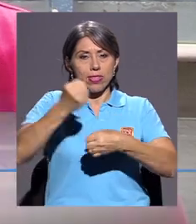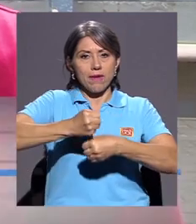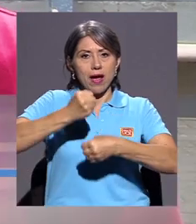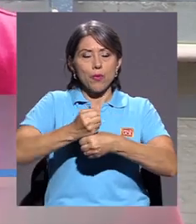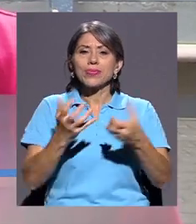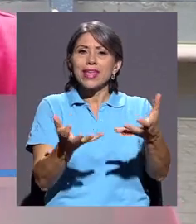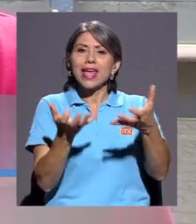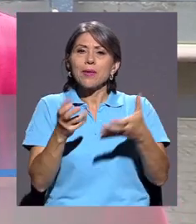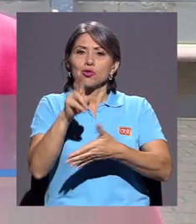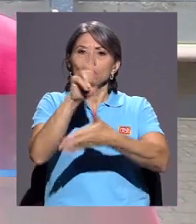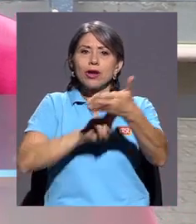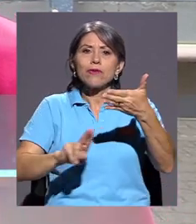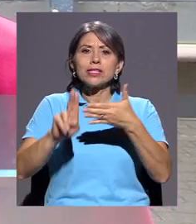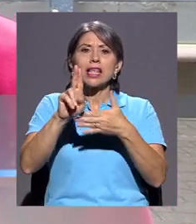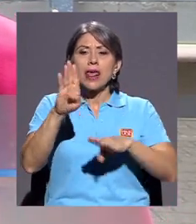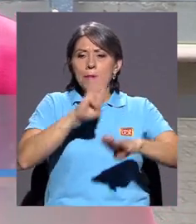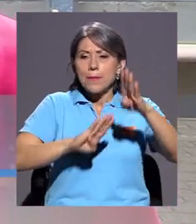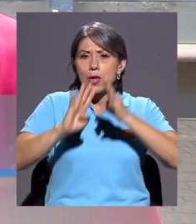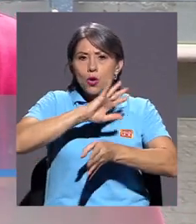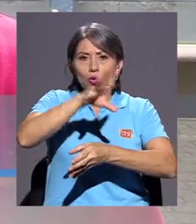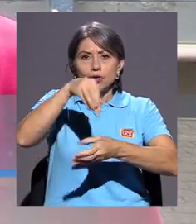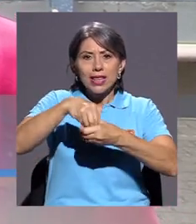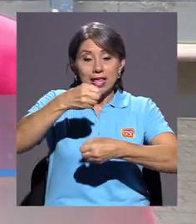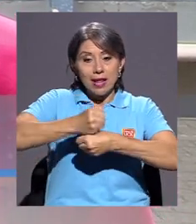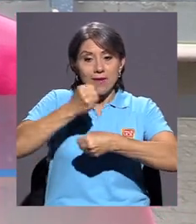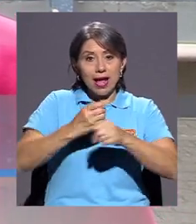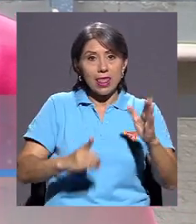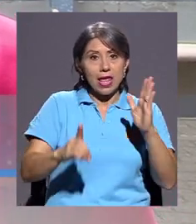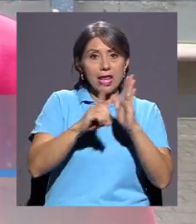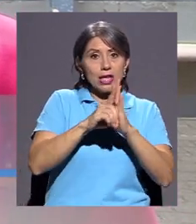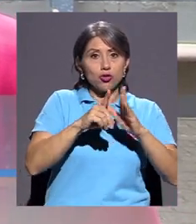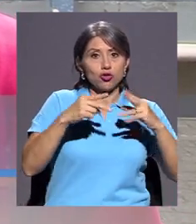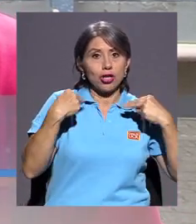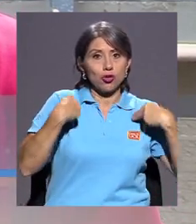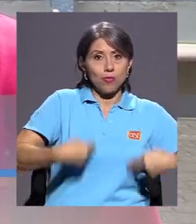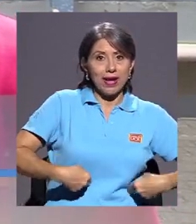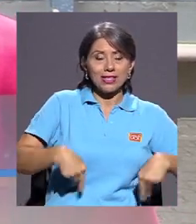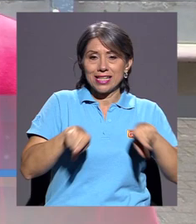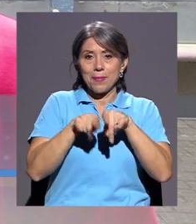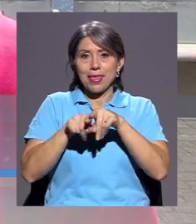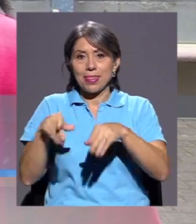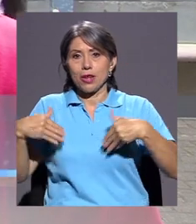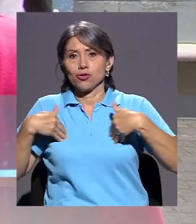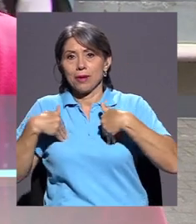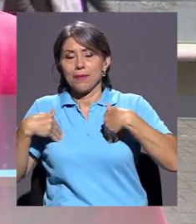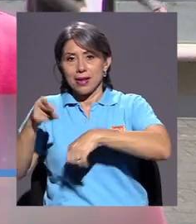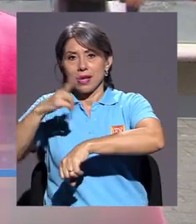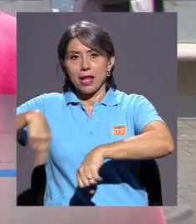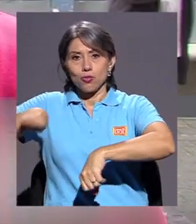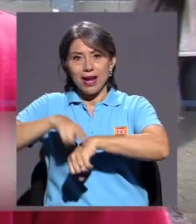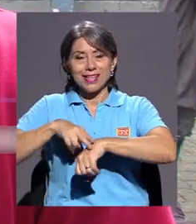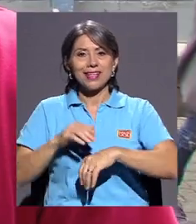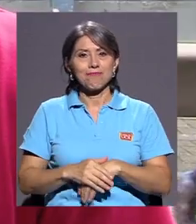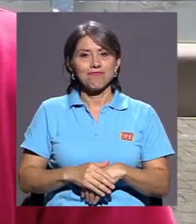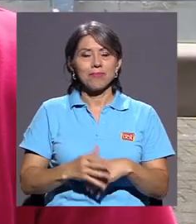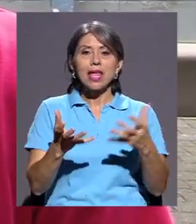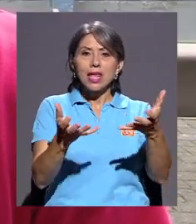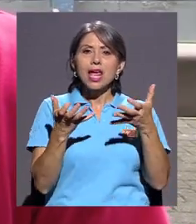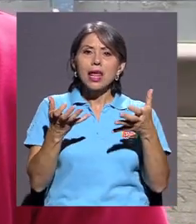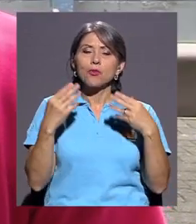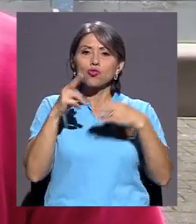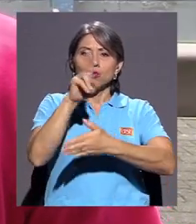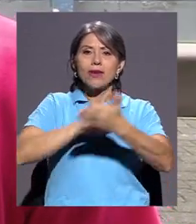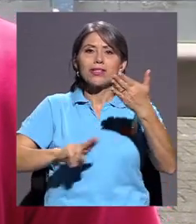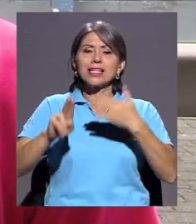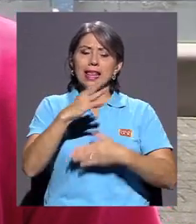trabajo. Queremos una universidad bioincluyente que trabaje por los derechos tanto de los seres humanos como de los animales y la naturaleza. Queremos una